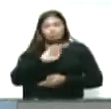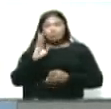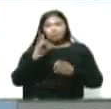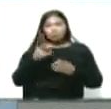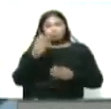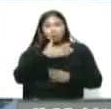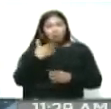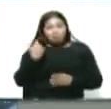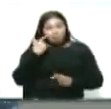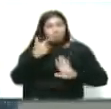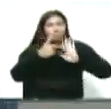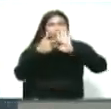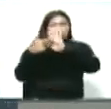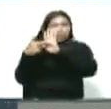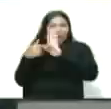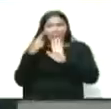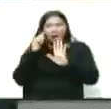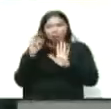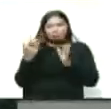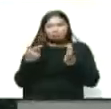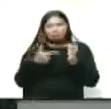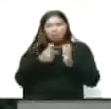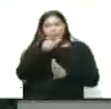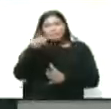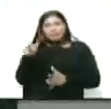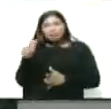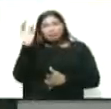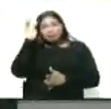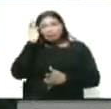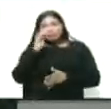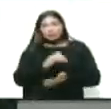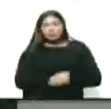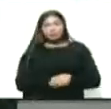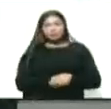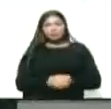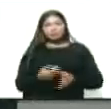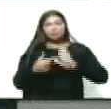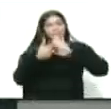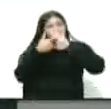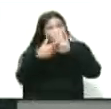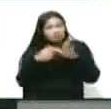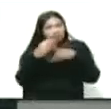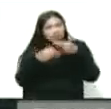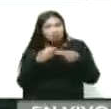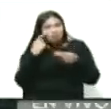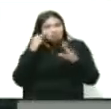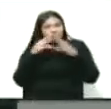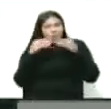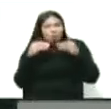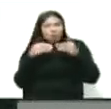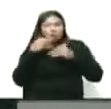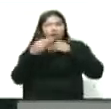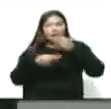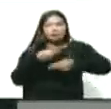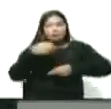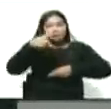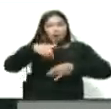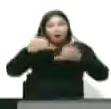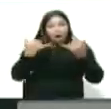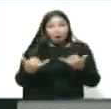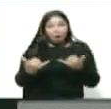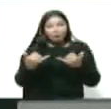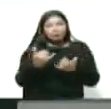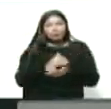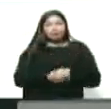podemos tener imágenes que revelen o expresen, refieran todo esto que está ocurriendo en